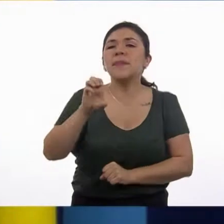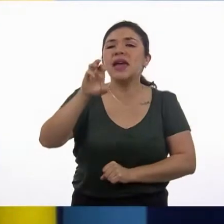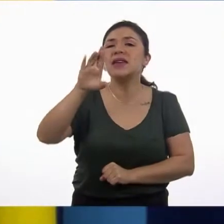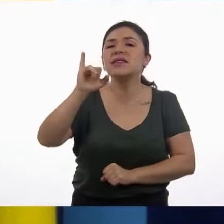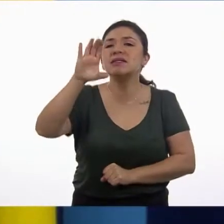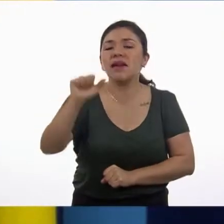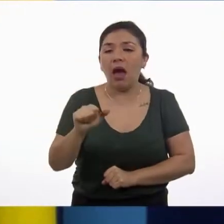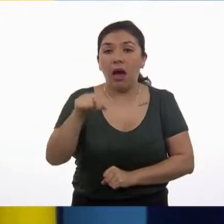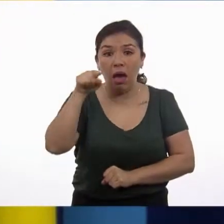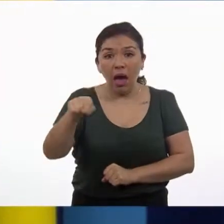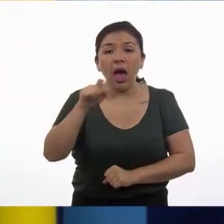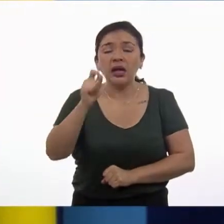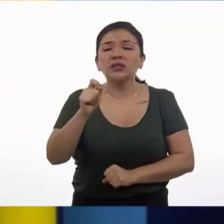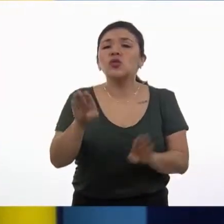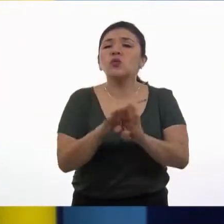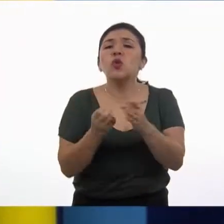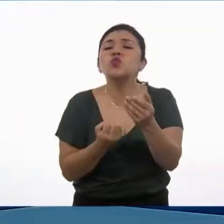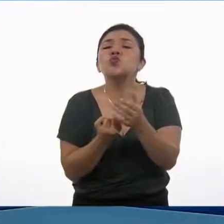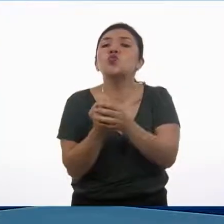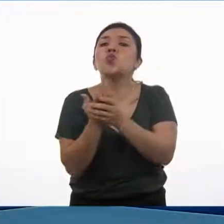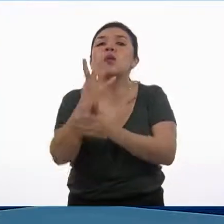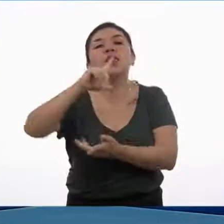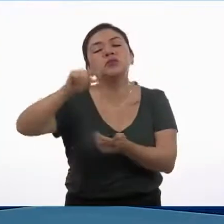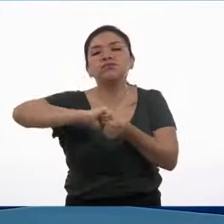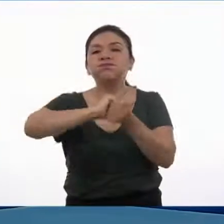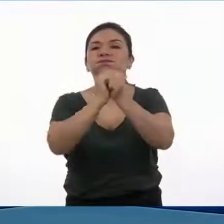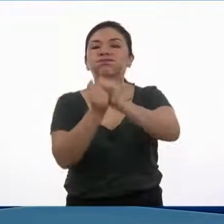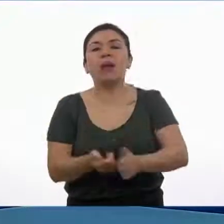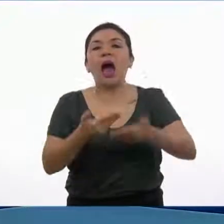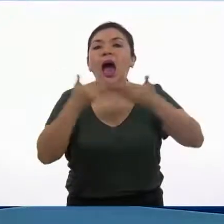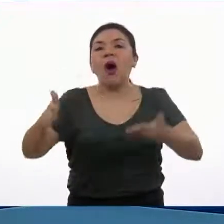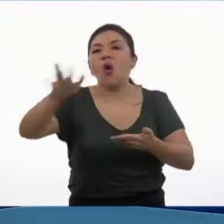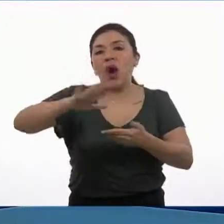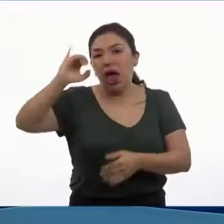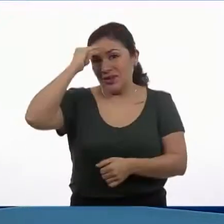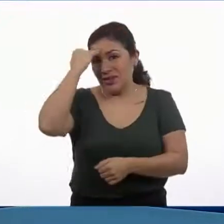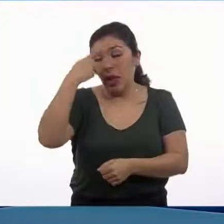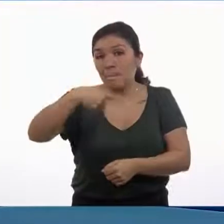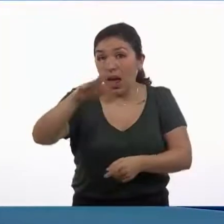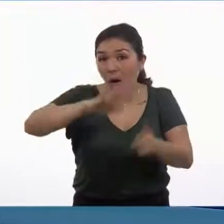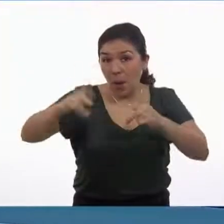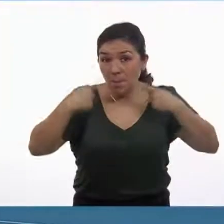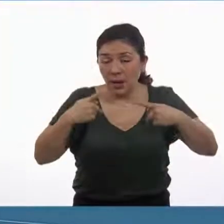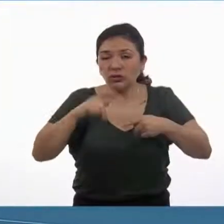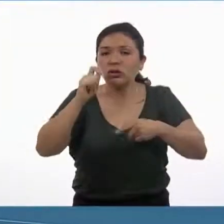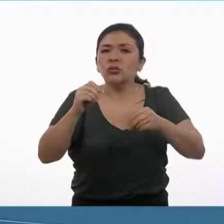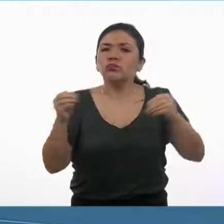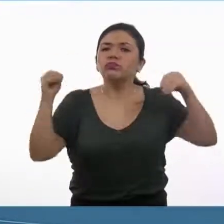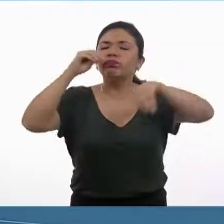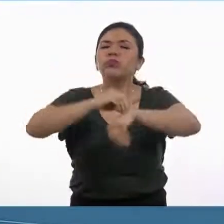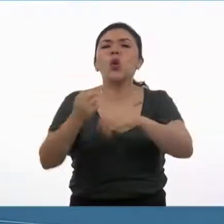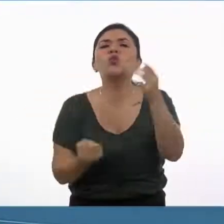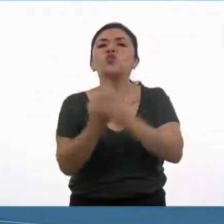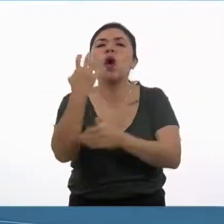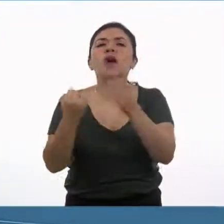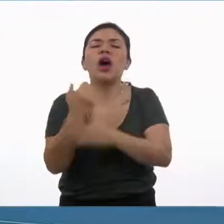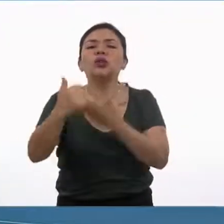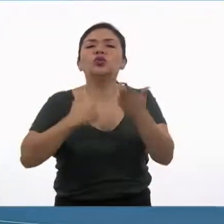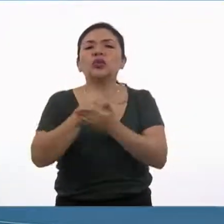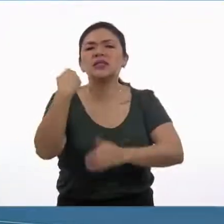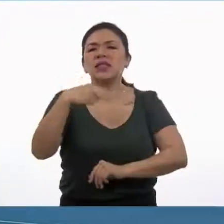Es la cultura semilla de la actual India, aunque los del Valle del Indo formaron una nueva civilización